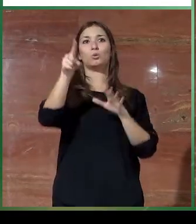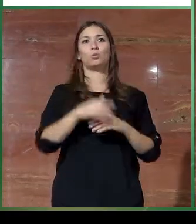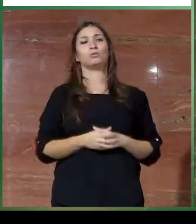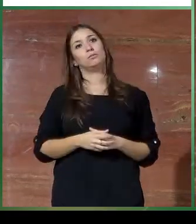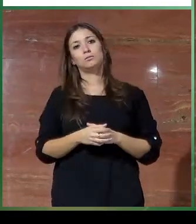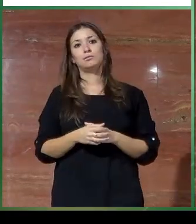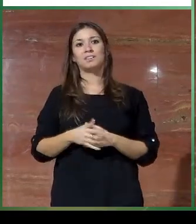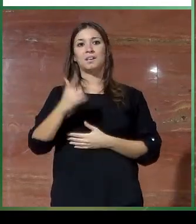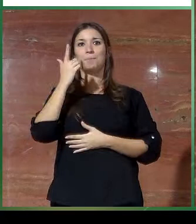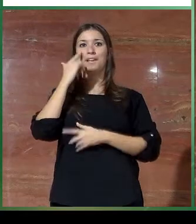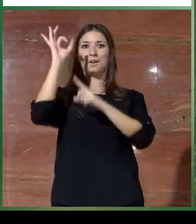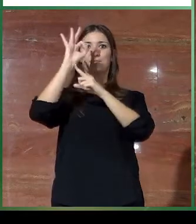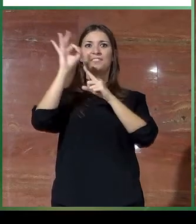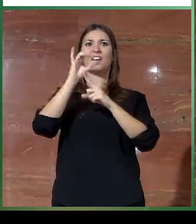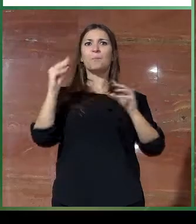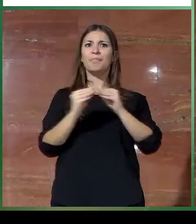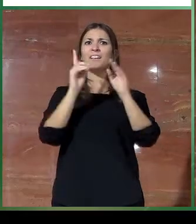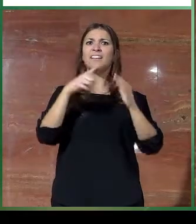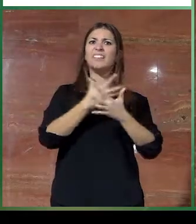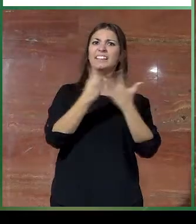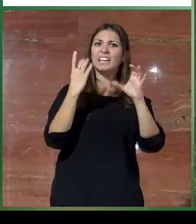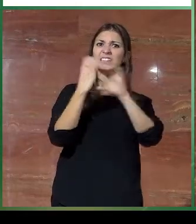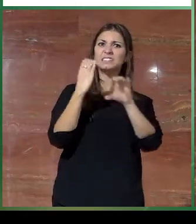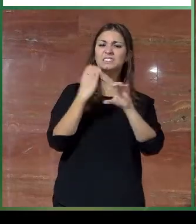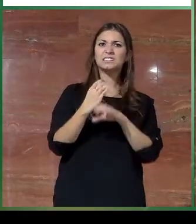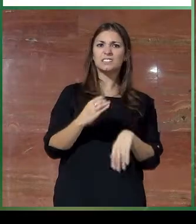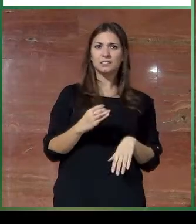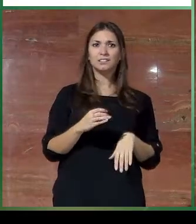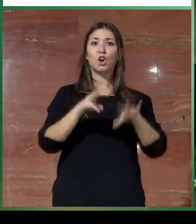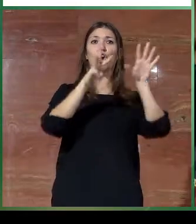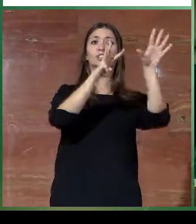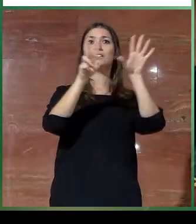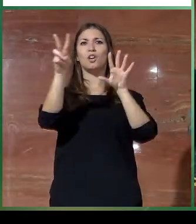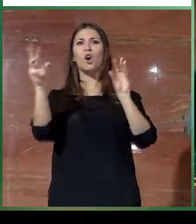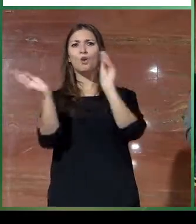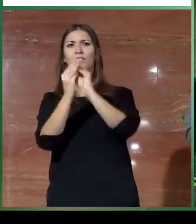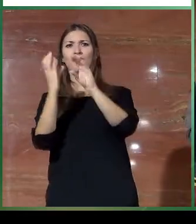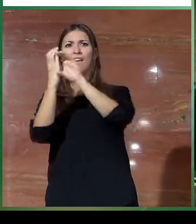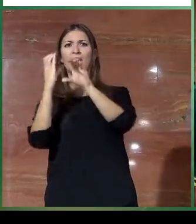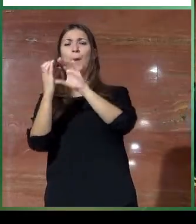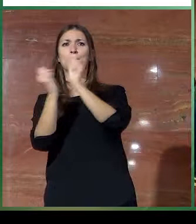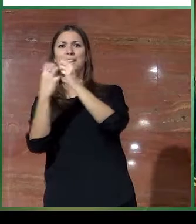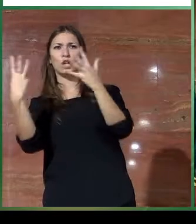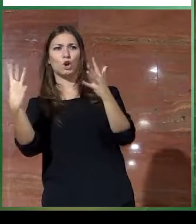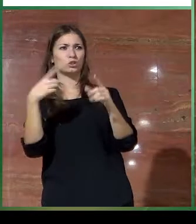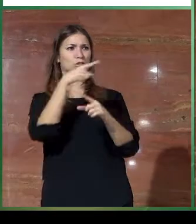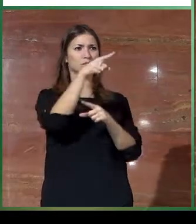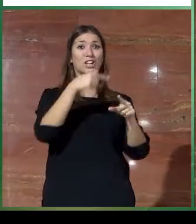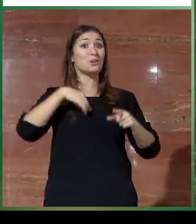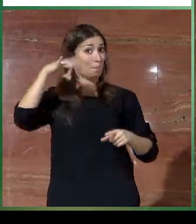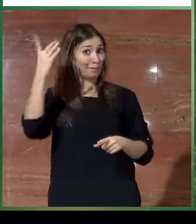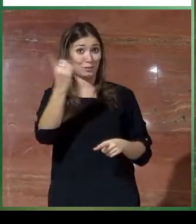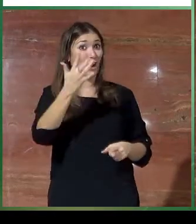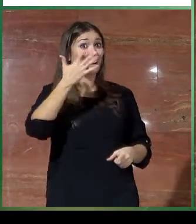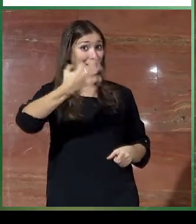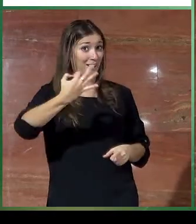la misma parada que el 16. El 82, la misma parada que el 28. Esto no me lo estoy inventando,